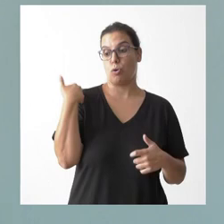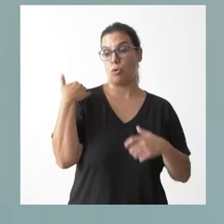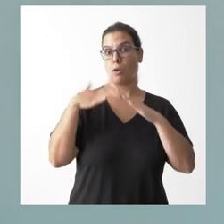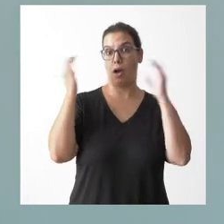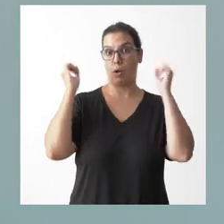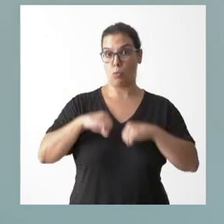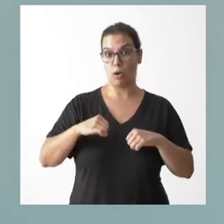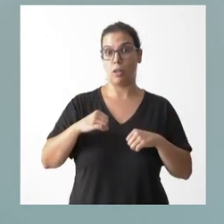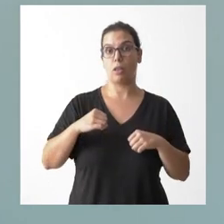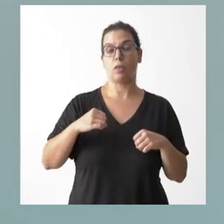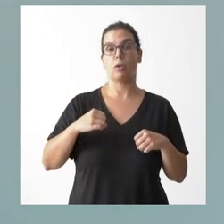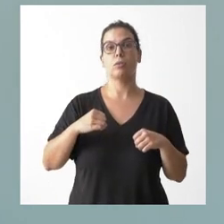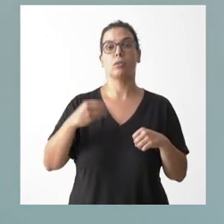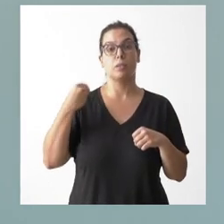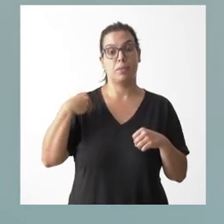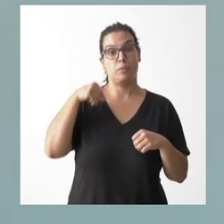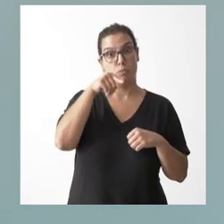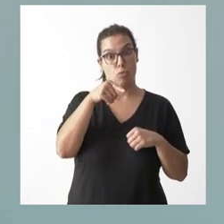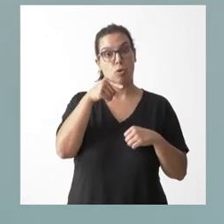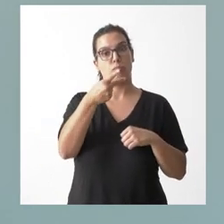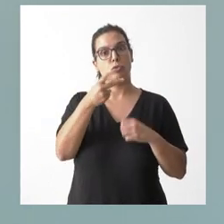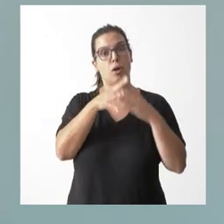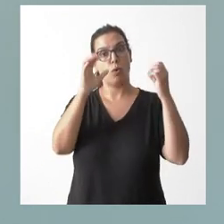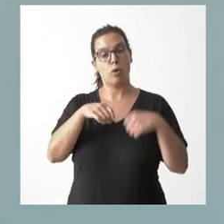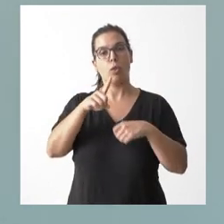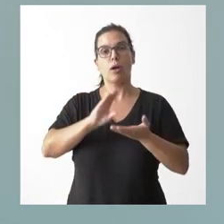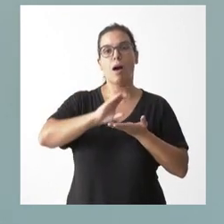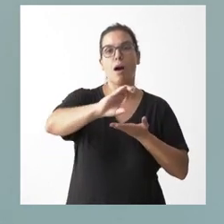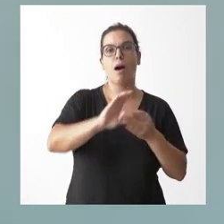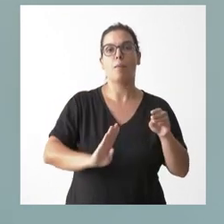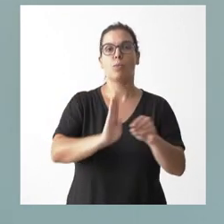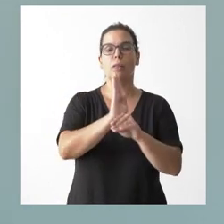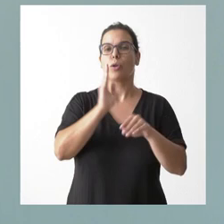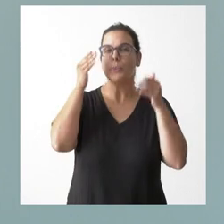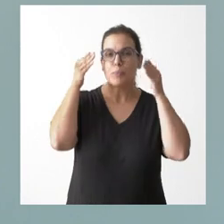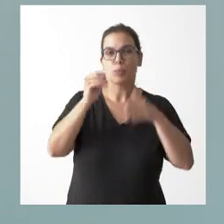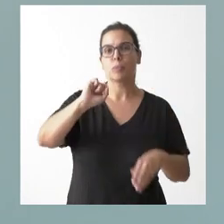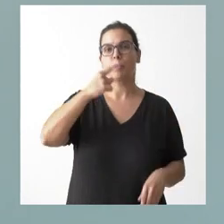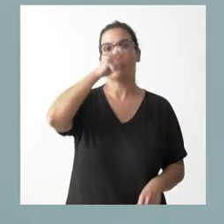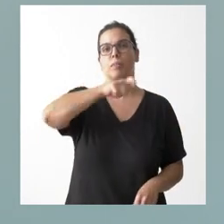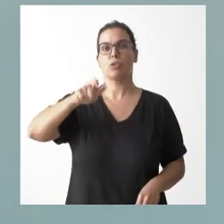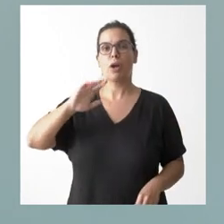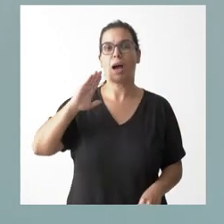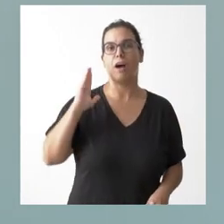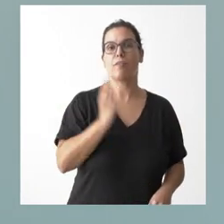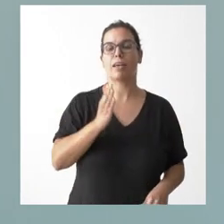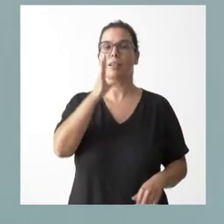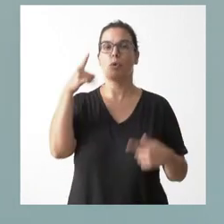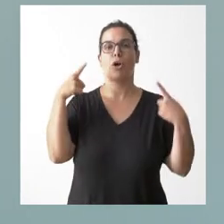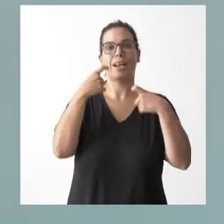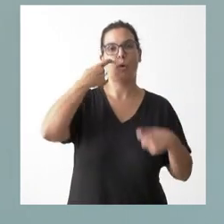la propia AECID, y es una aportación que se dedica fundamentalmente a las personas afectadas por el conflicto de